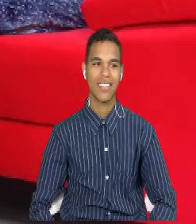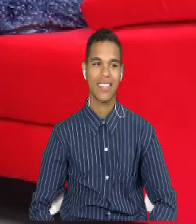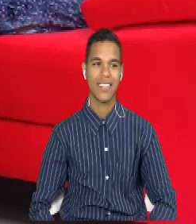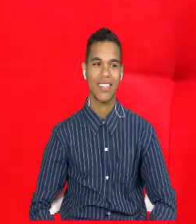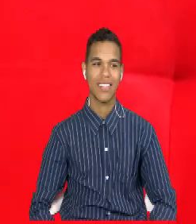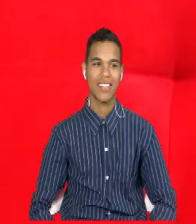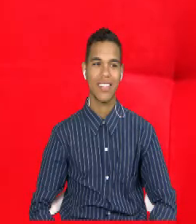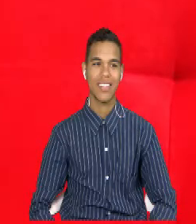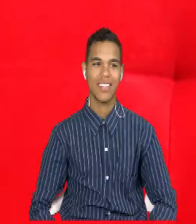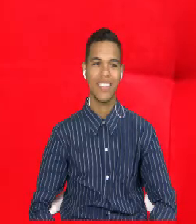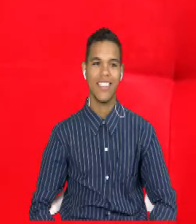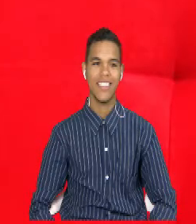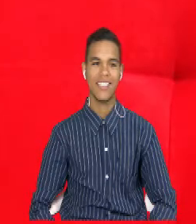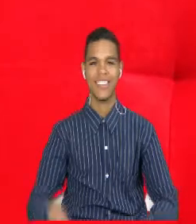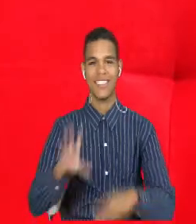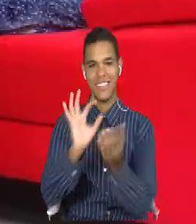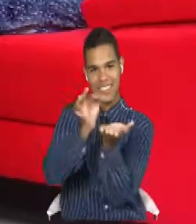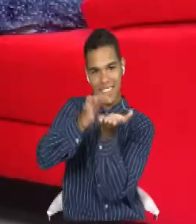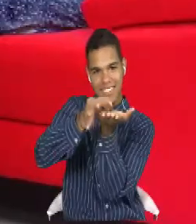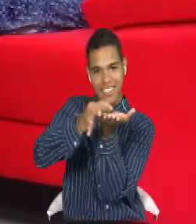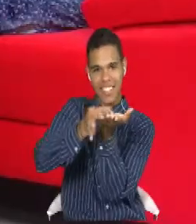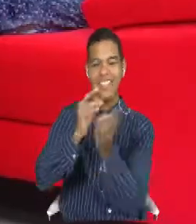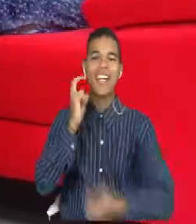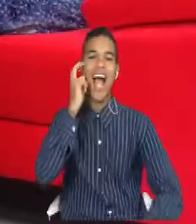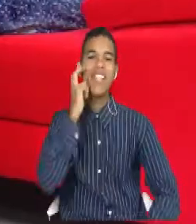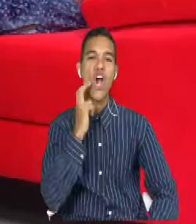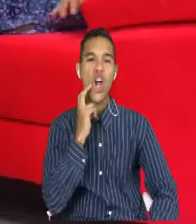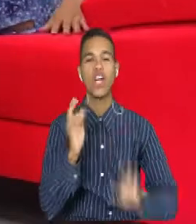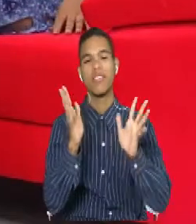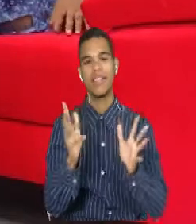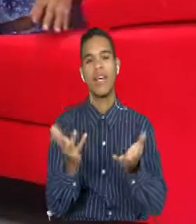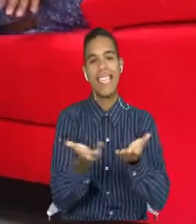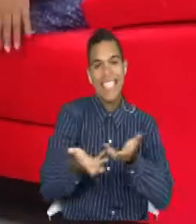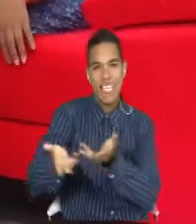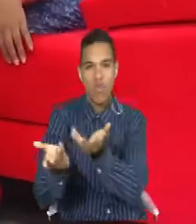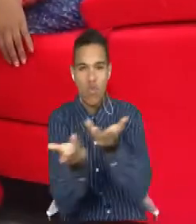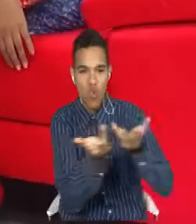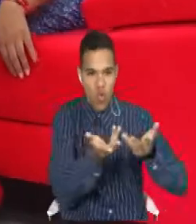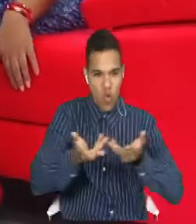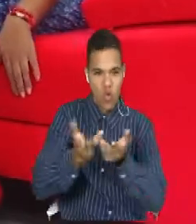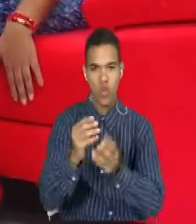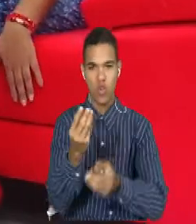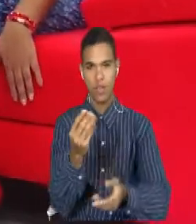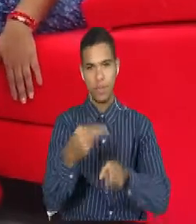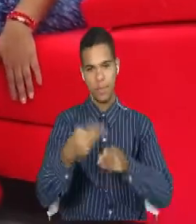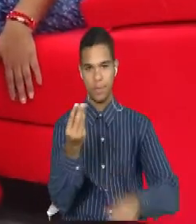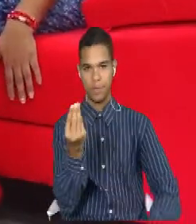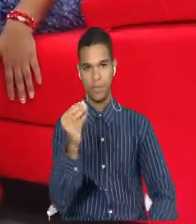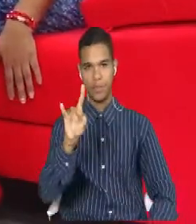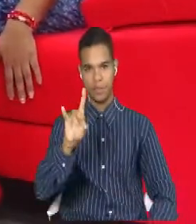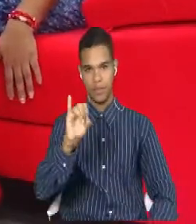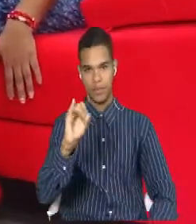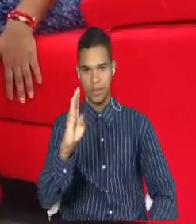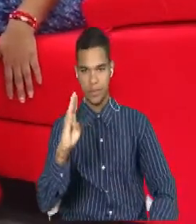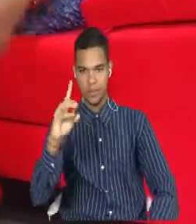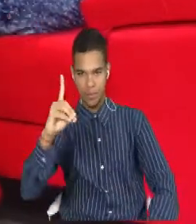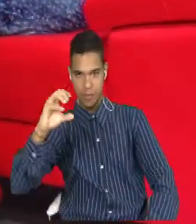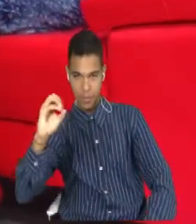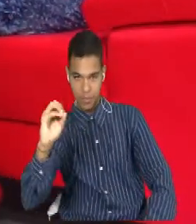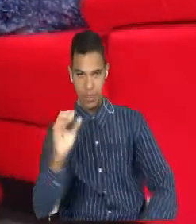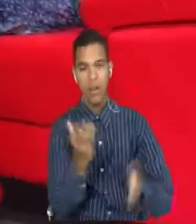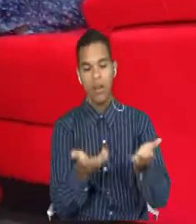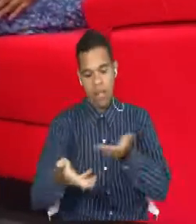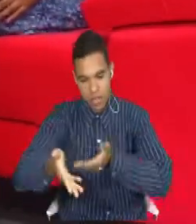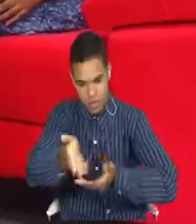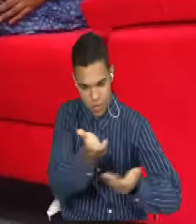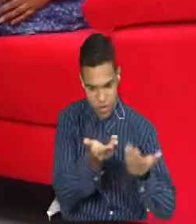del Chocó. Quibdó. ¡Dios! ¿Que por qué montaron aquí en Barranca Bermeja empresa? Porque es